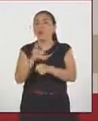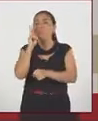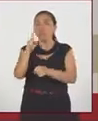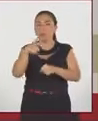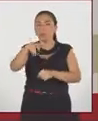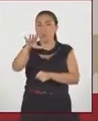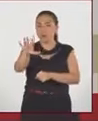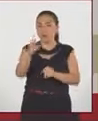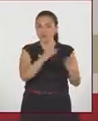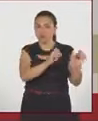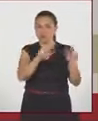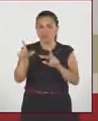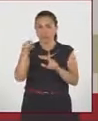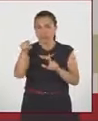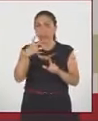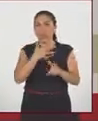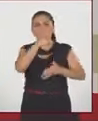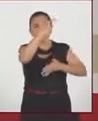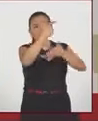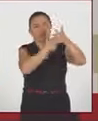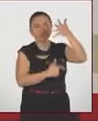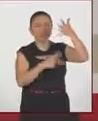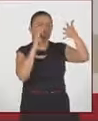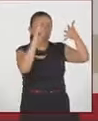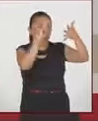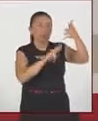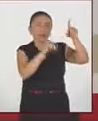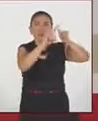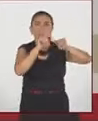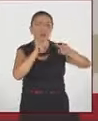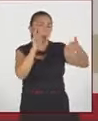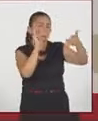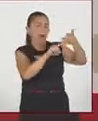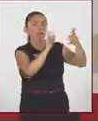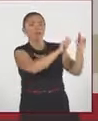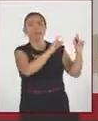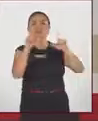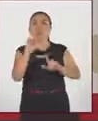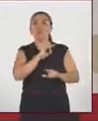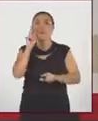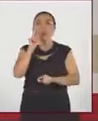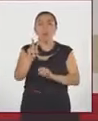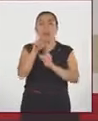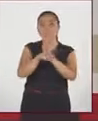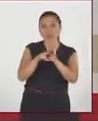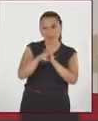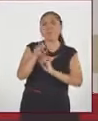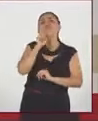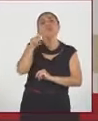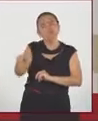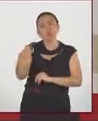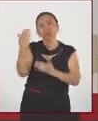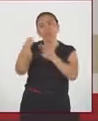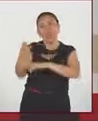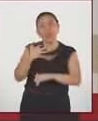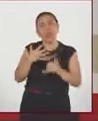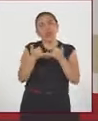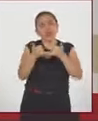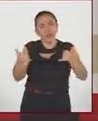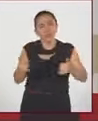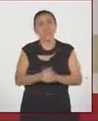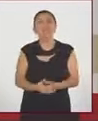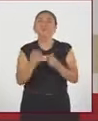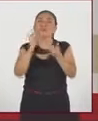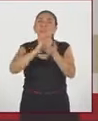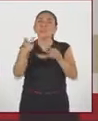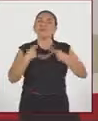código QR de la lista de reproducción para acceder directamente a ellas. En el chat también encontrarán el enlace. Gracias